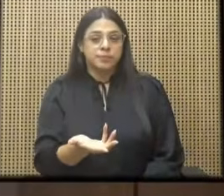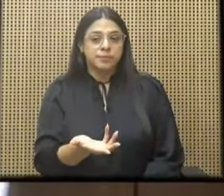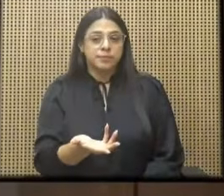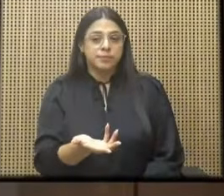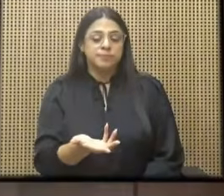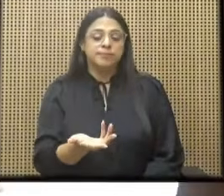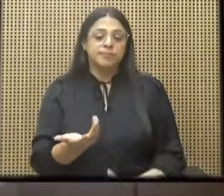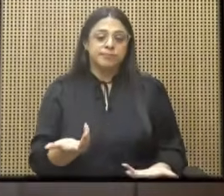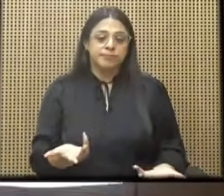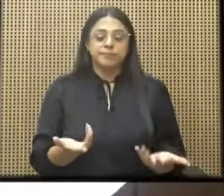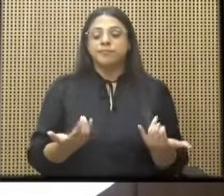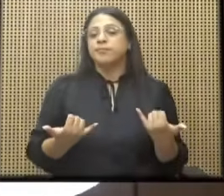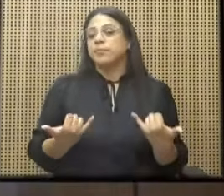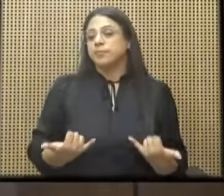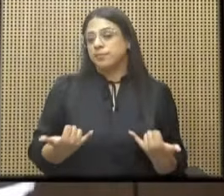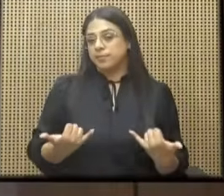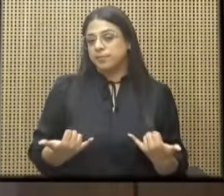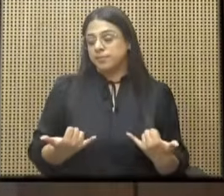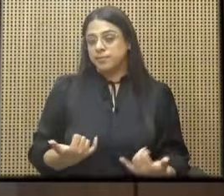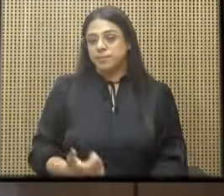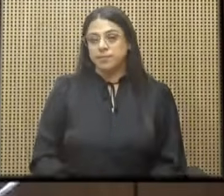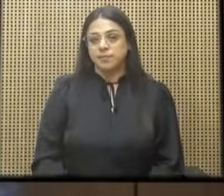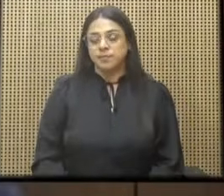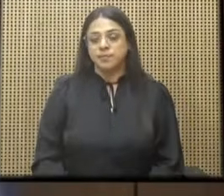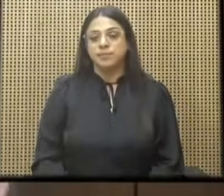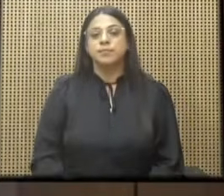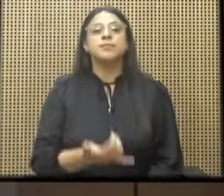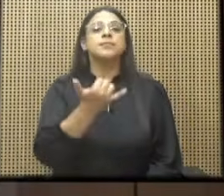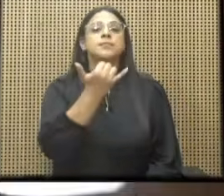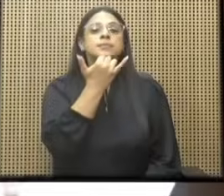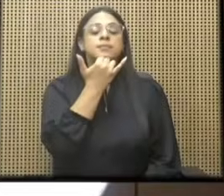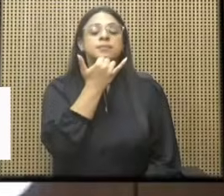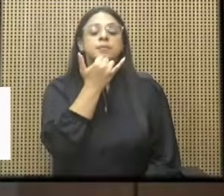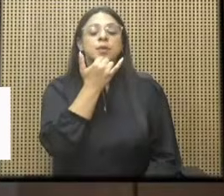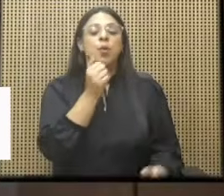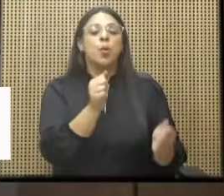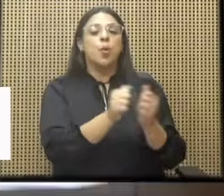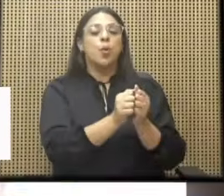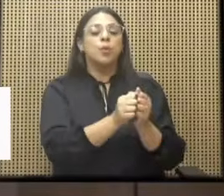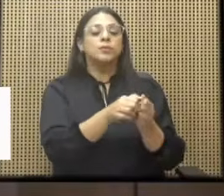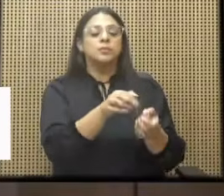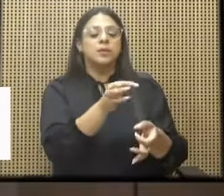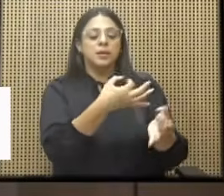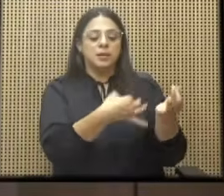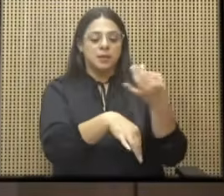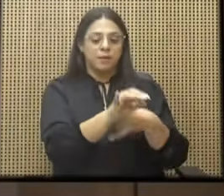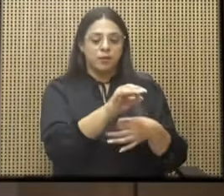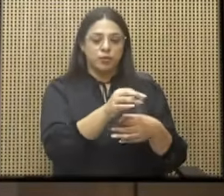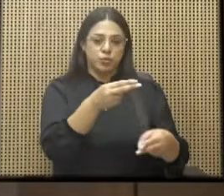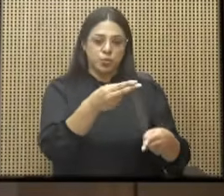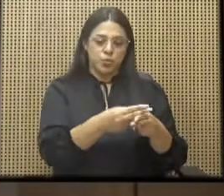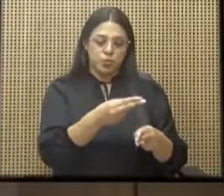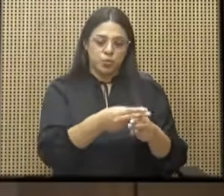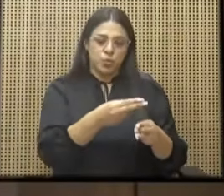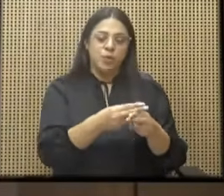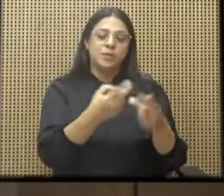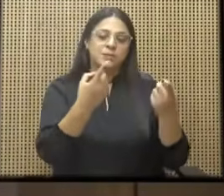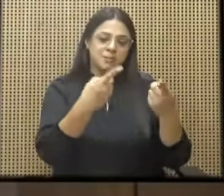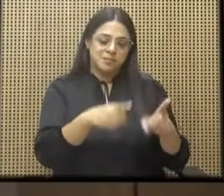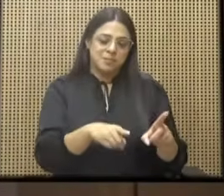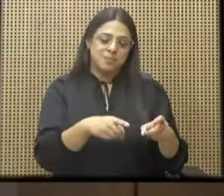Ahora, ¿qué ha ocurrido con la devolución de los nombres que ha generado tanta polémica? Mire, yo les voy a